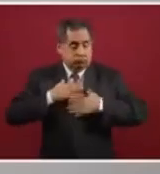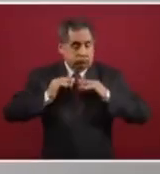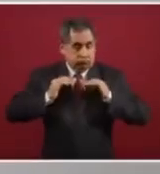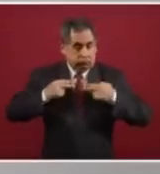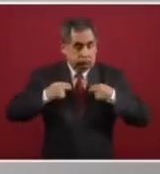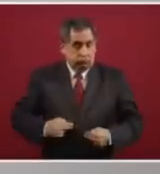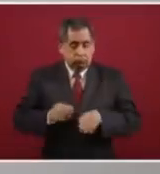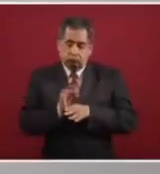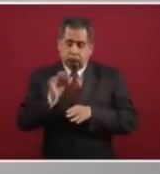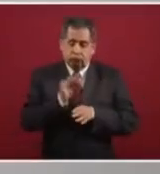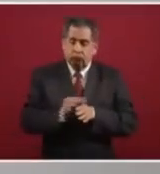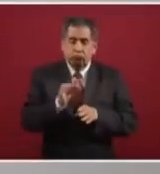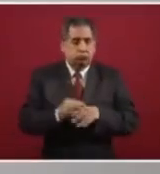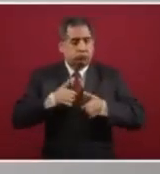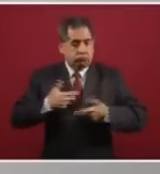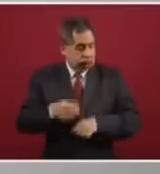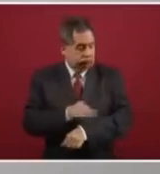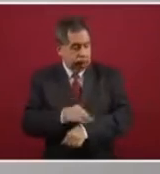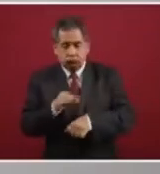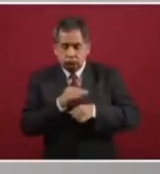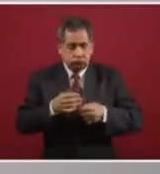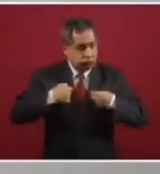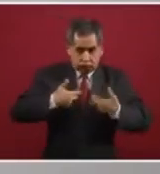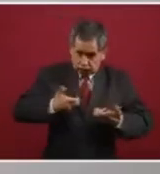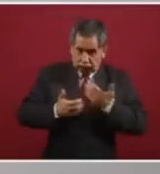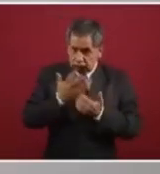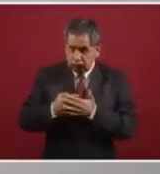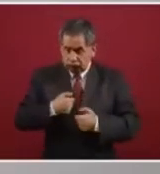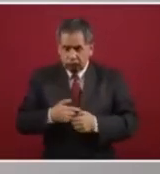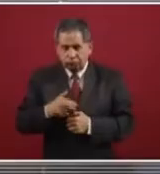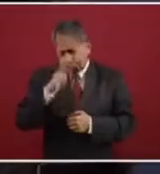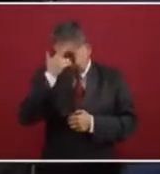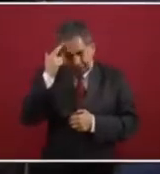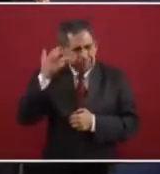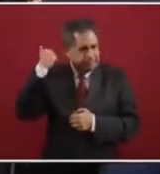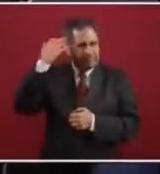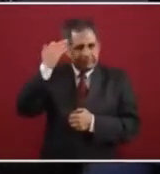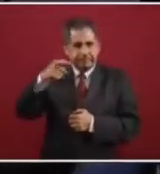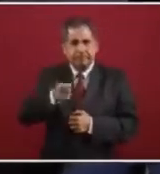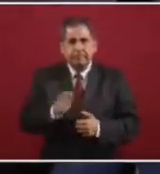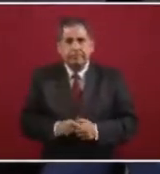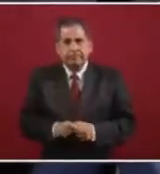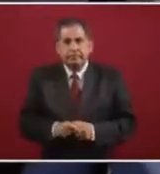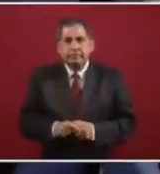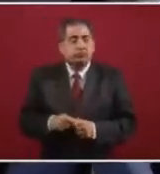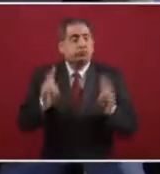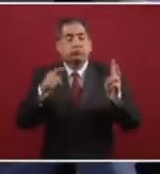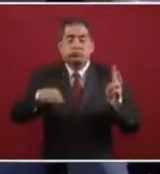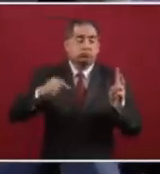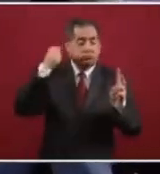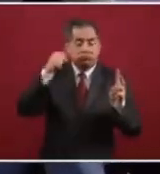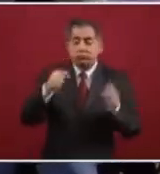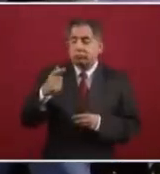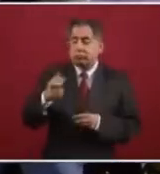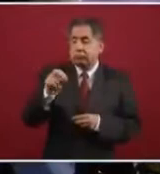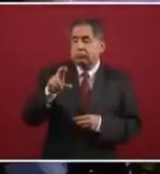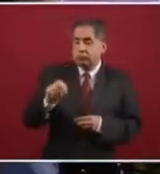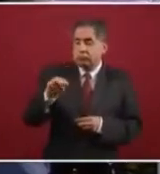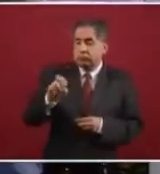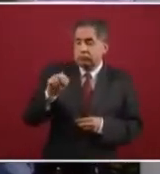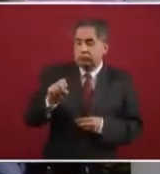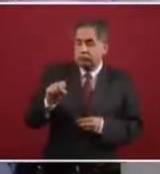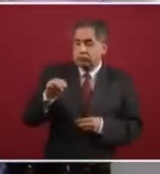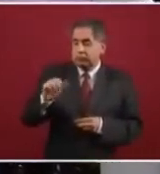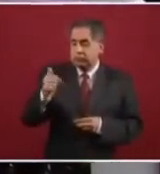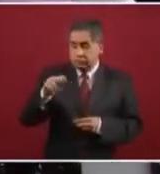uniformes. Y recuerdo algo, ¿no? De esa época, el héroe de los tabasqueños, Gregorio Méndez Magaña,